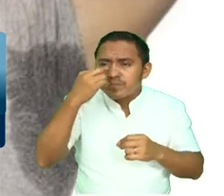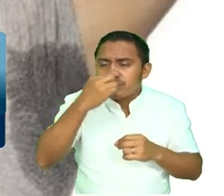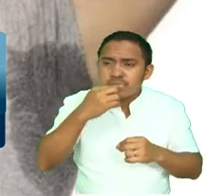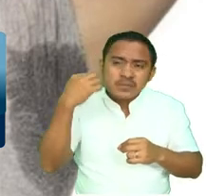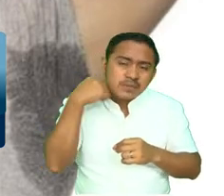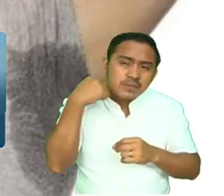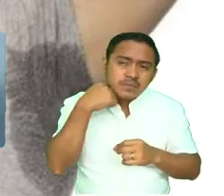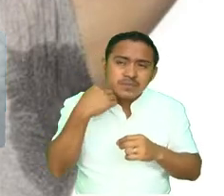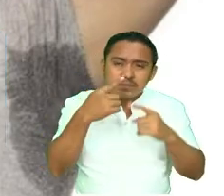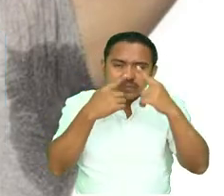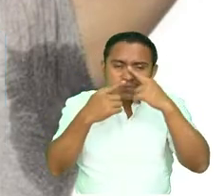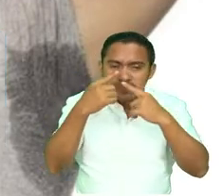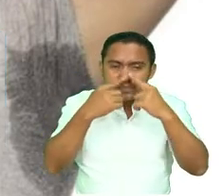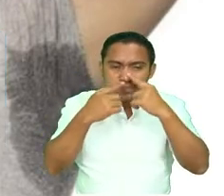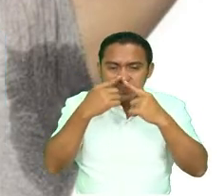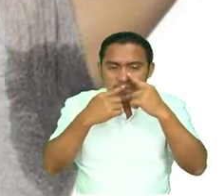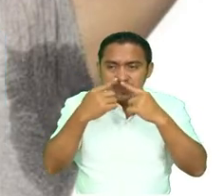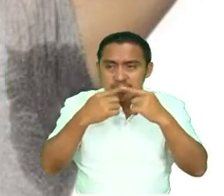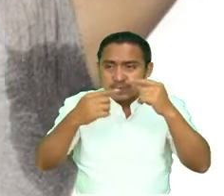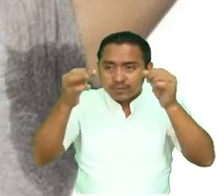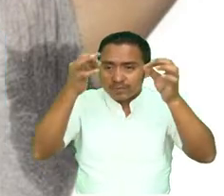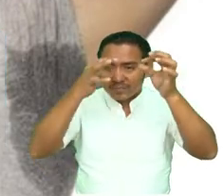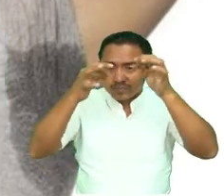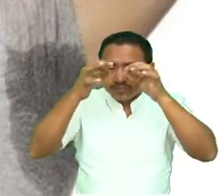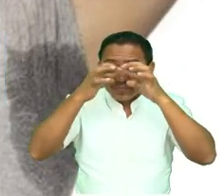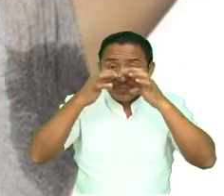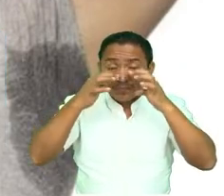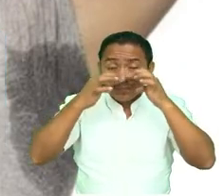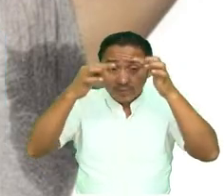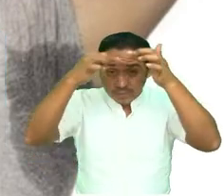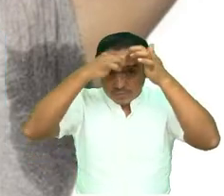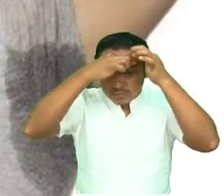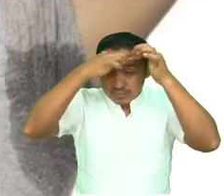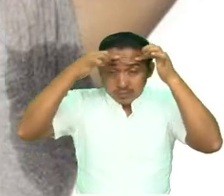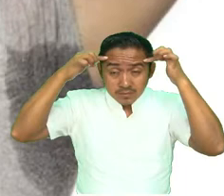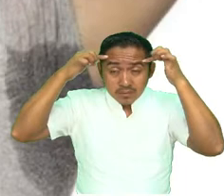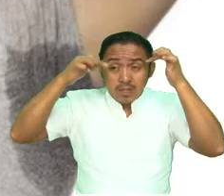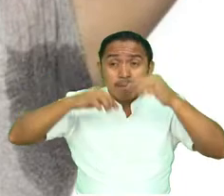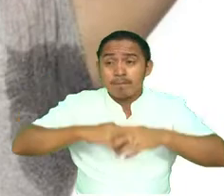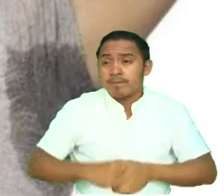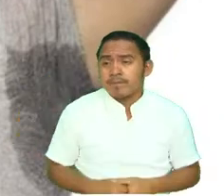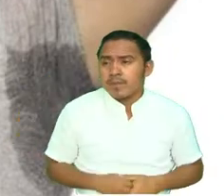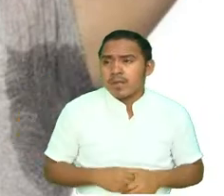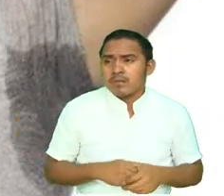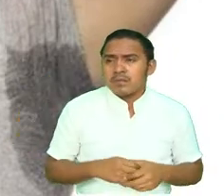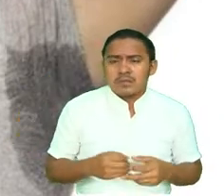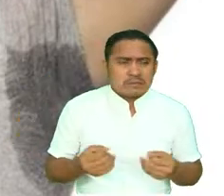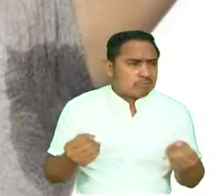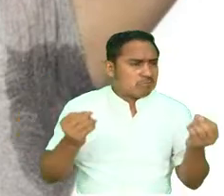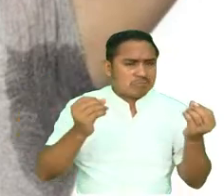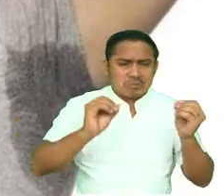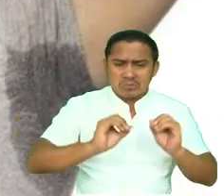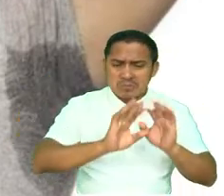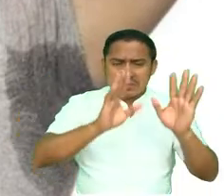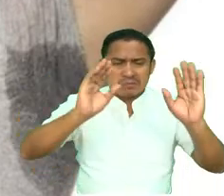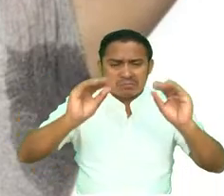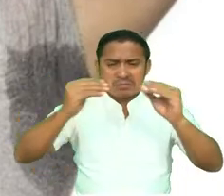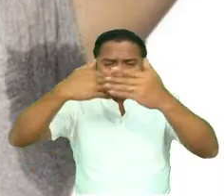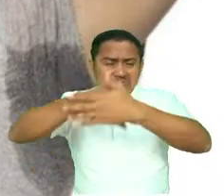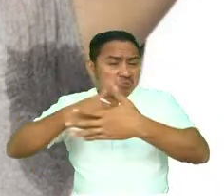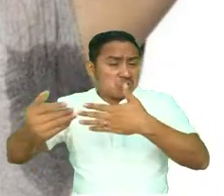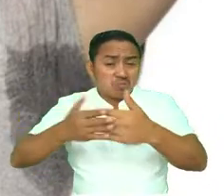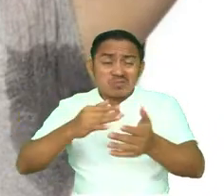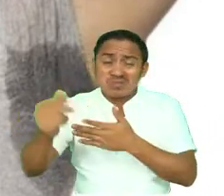se refleja mucho, y en la frente. Y lo que es en la frente. Gotas de sudor, independientemente de que sea noche, día,